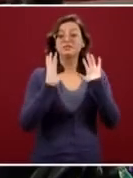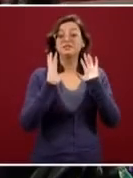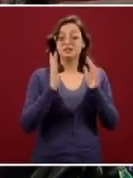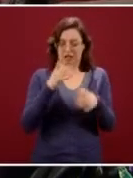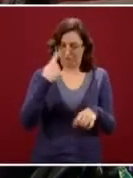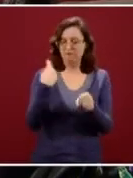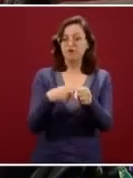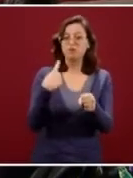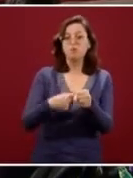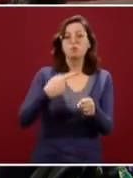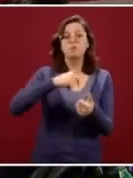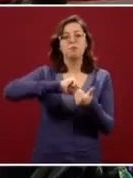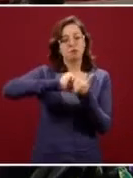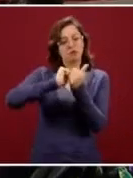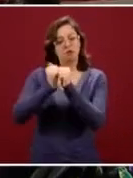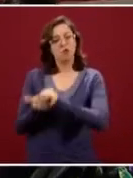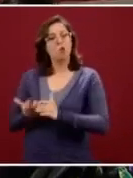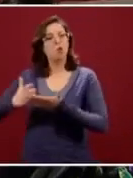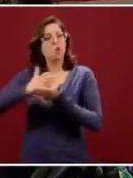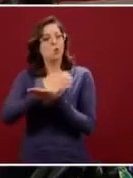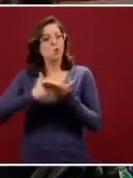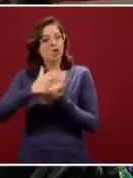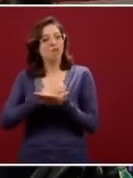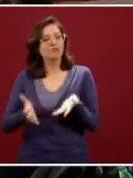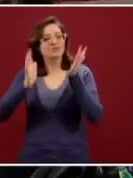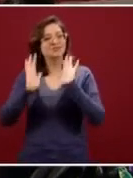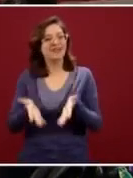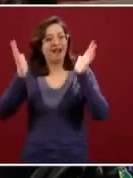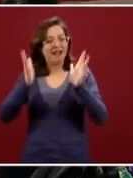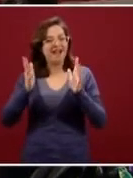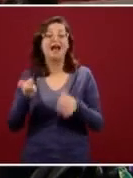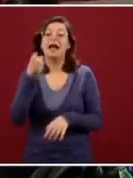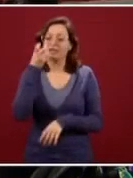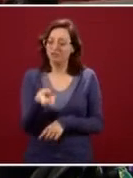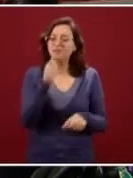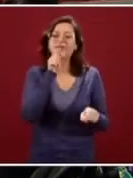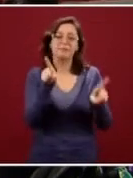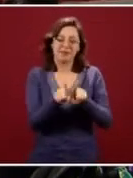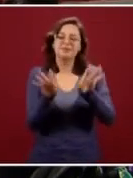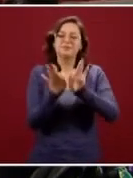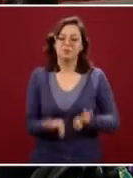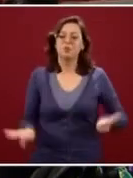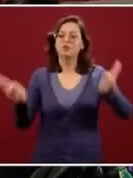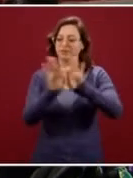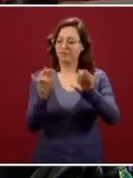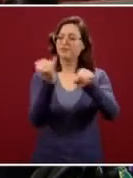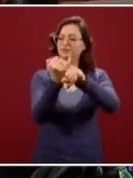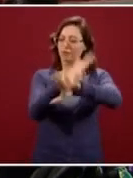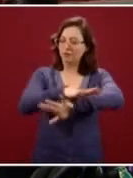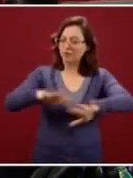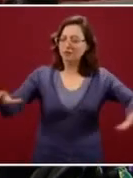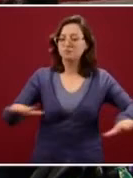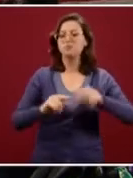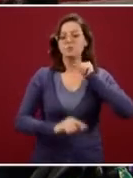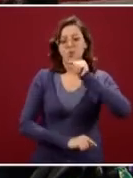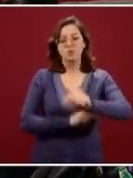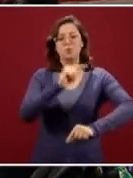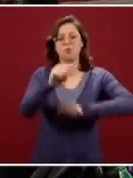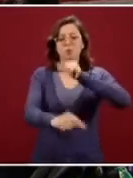son importantes también ver cómo se están recuperando estos casos y cómo en su momento pueden ir contribuyendo